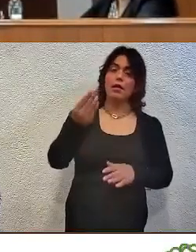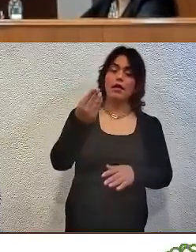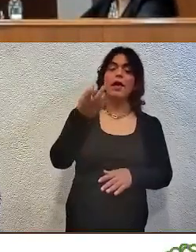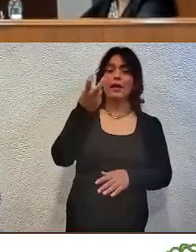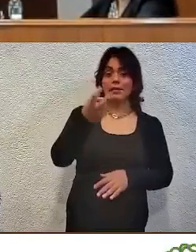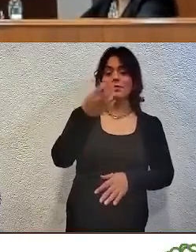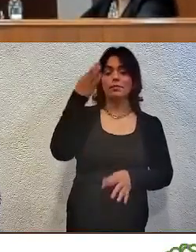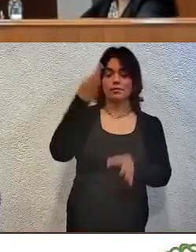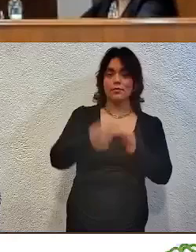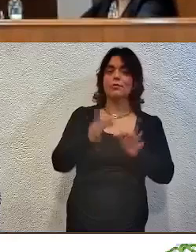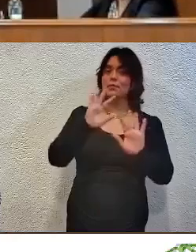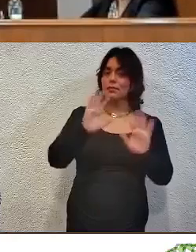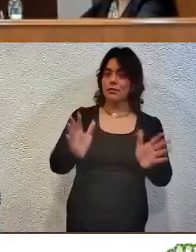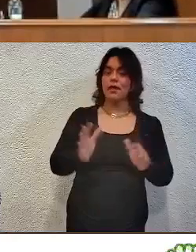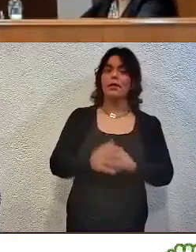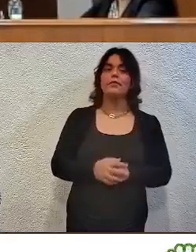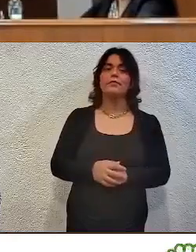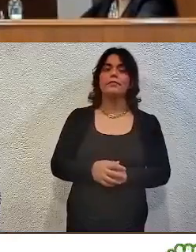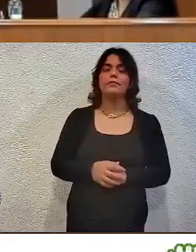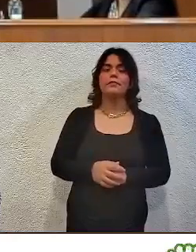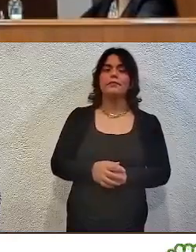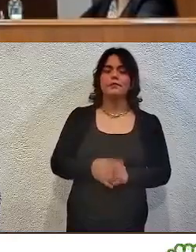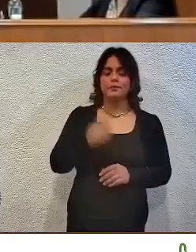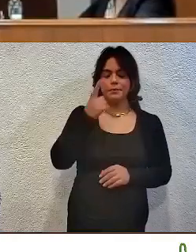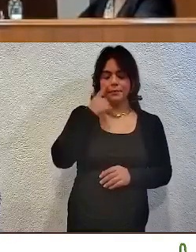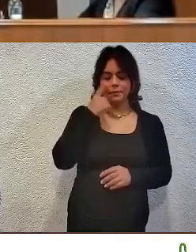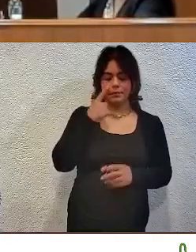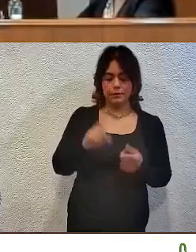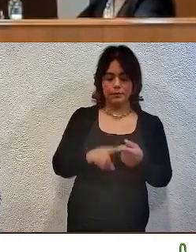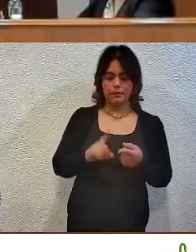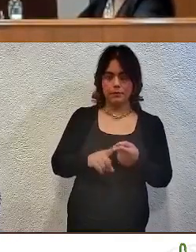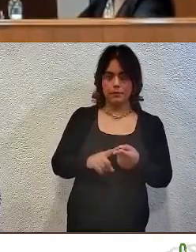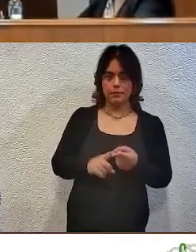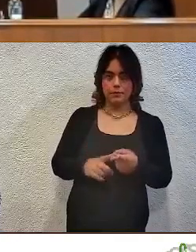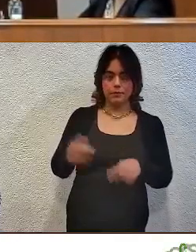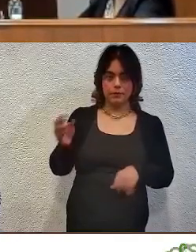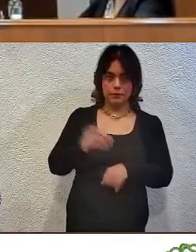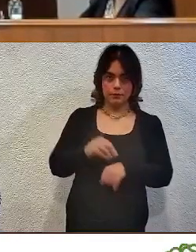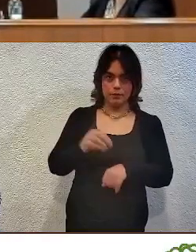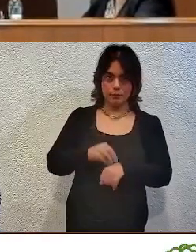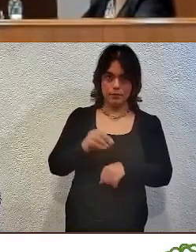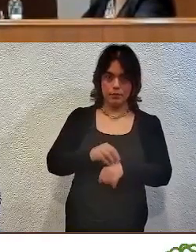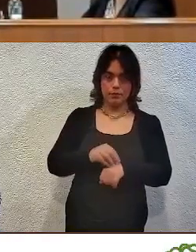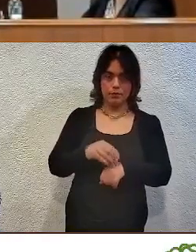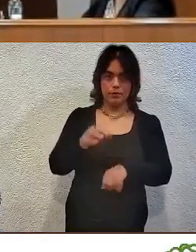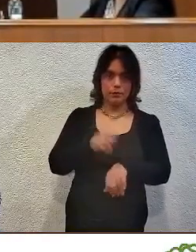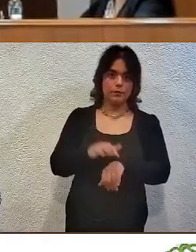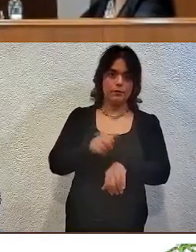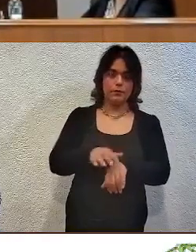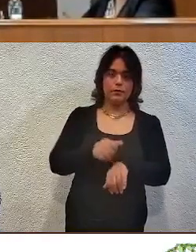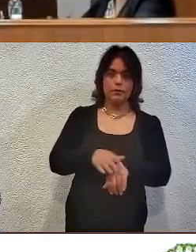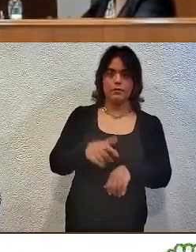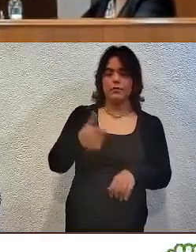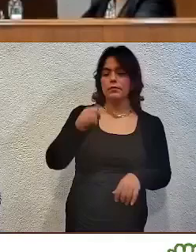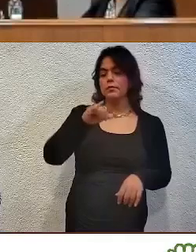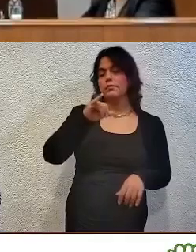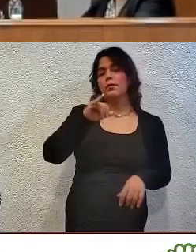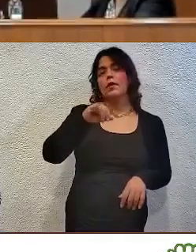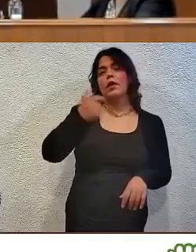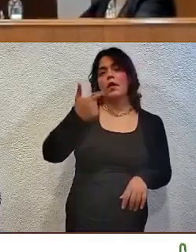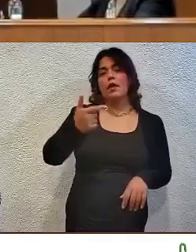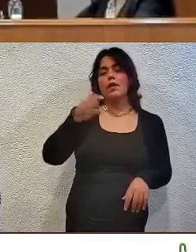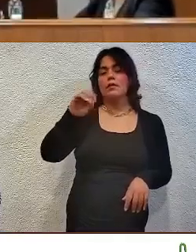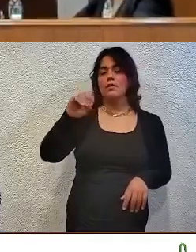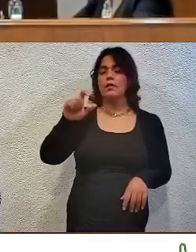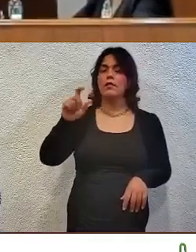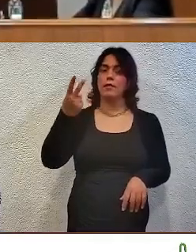esta sentencia. Resolutivos. Primero, se ordena acumular el juicio electoral con número de expediente GEC 025 al